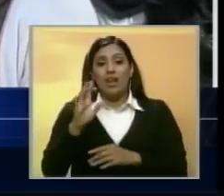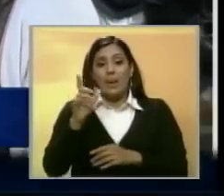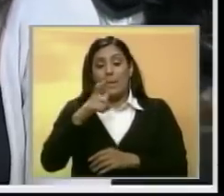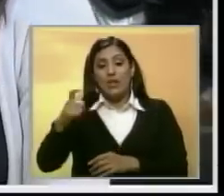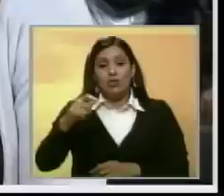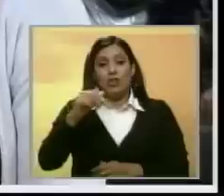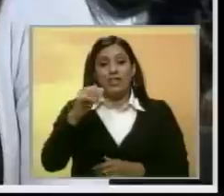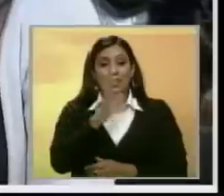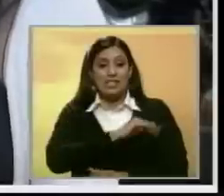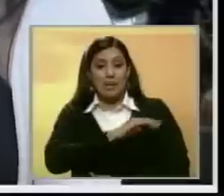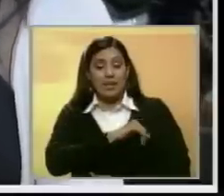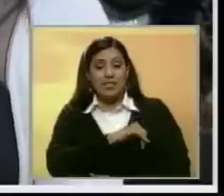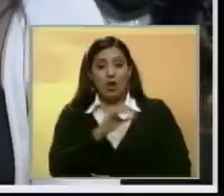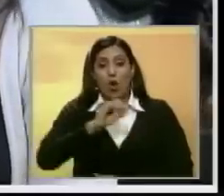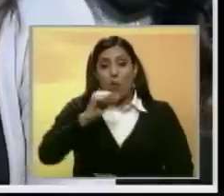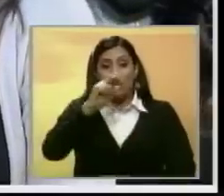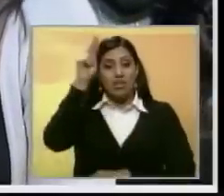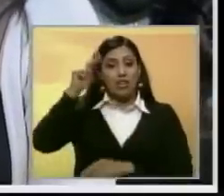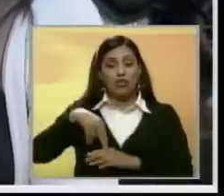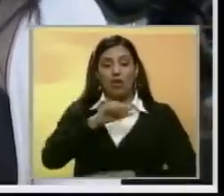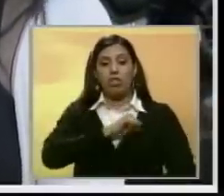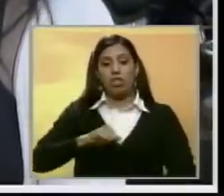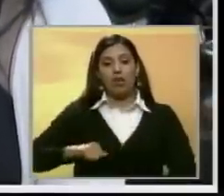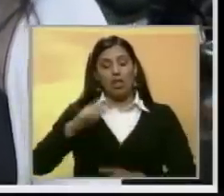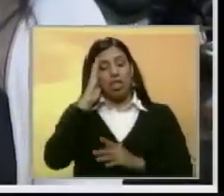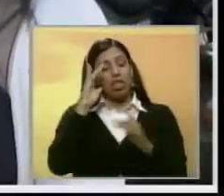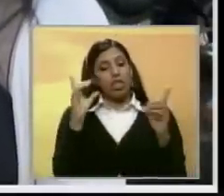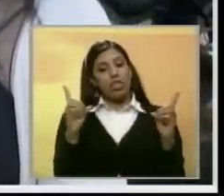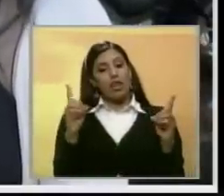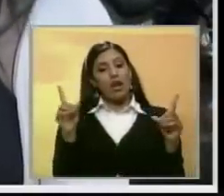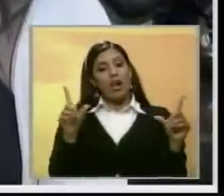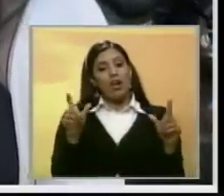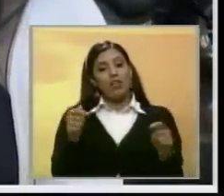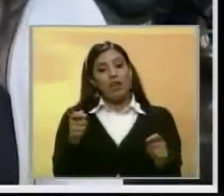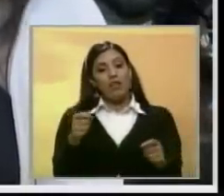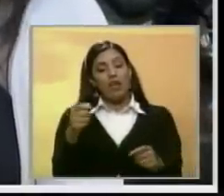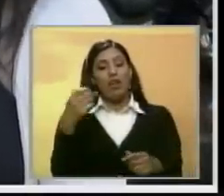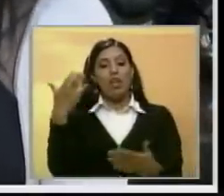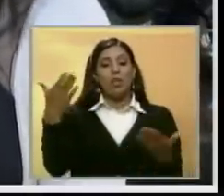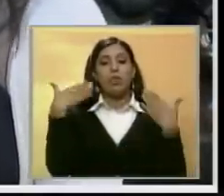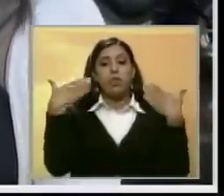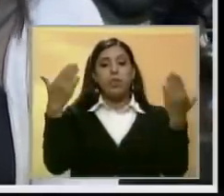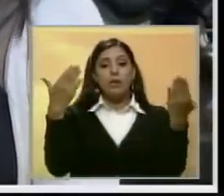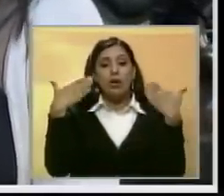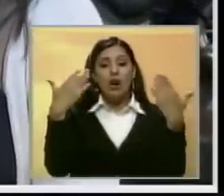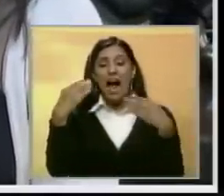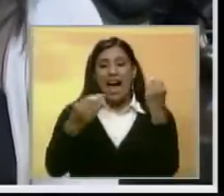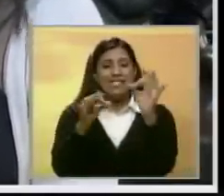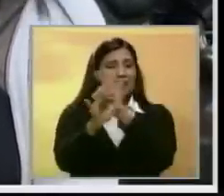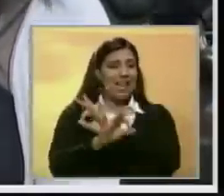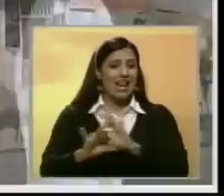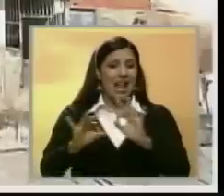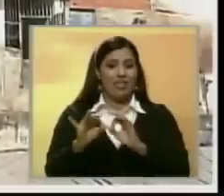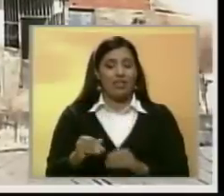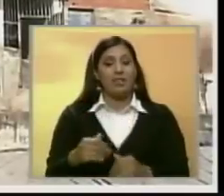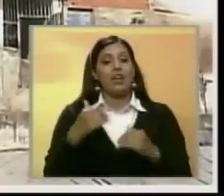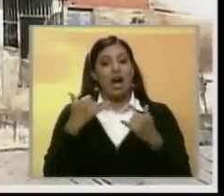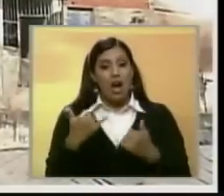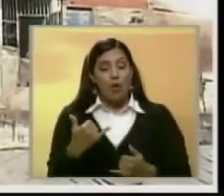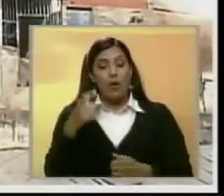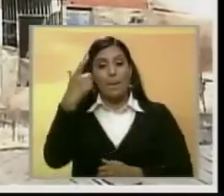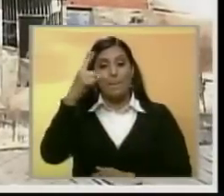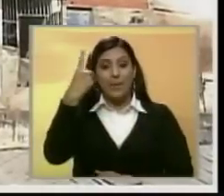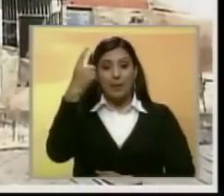los 6 CPC o polinacionales están acostados en una silla o bien echadotes en la silla sin hacer nada. En cuanto al primer